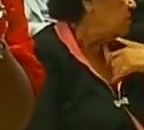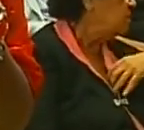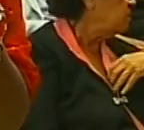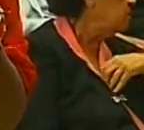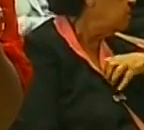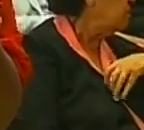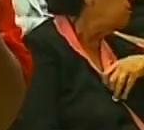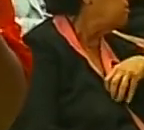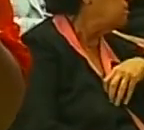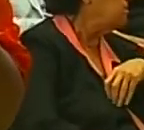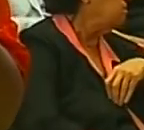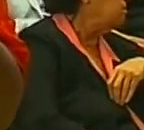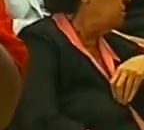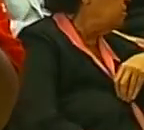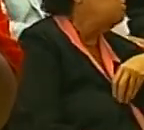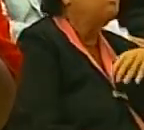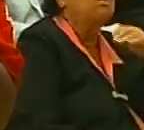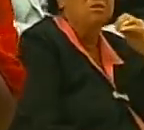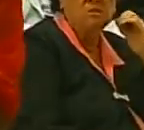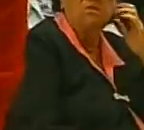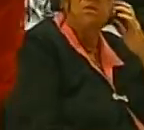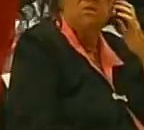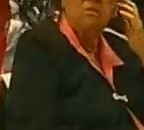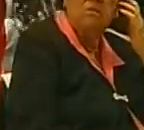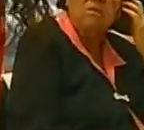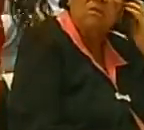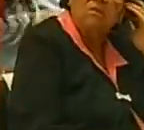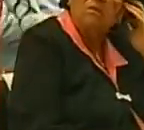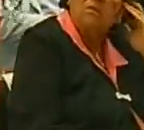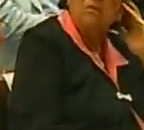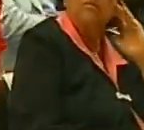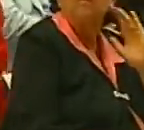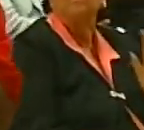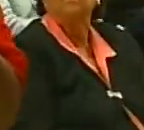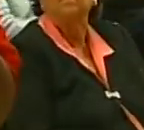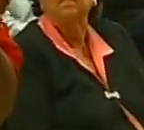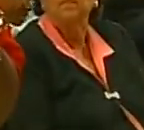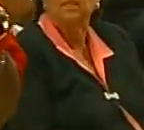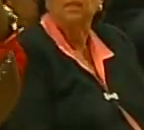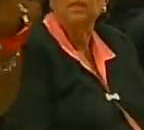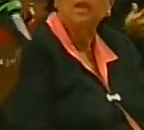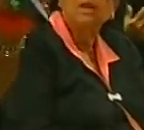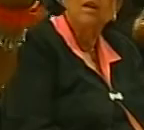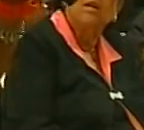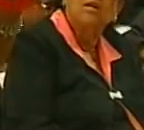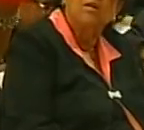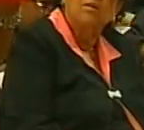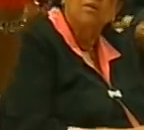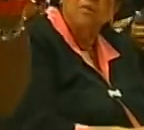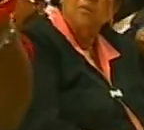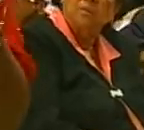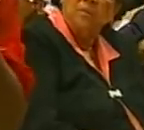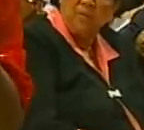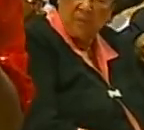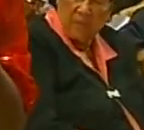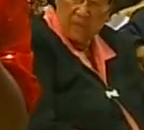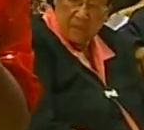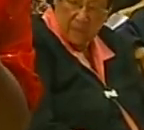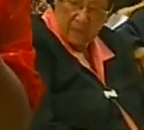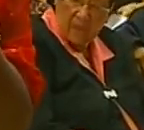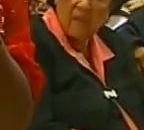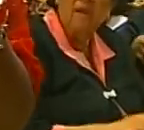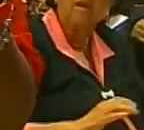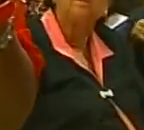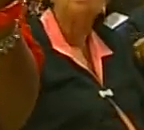constituyente un saludo saludo louis saludo a mis camaradas constituyentes saludó al ministro